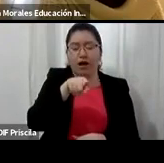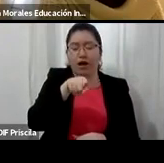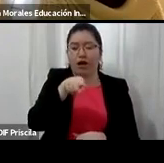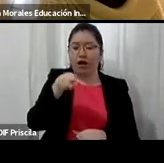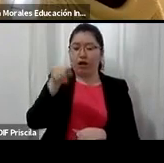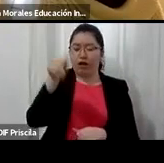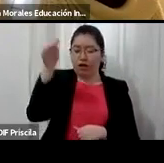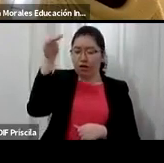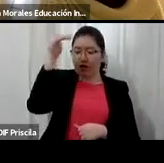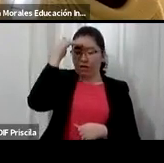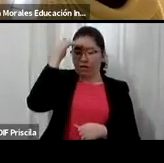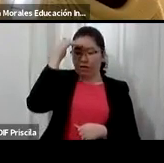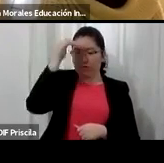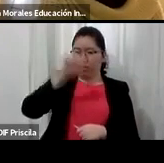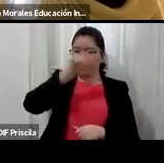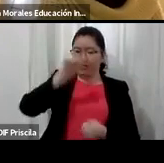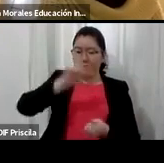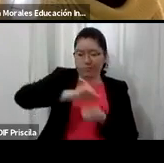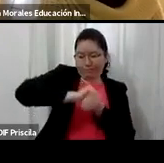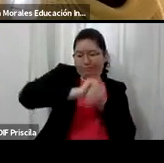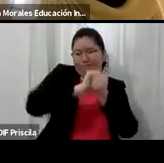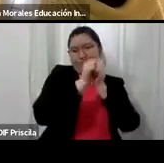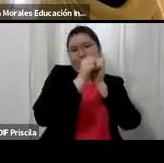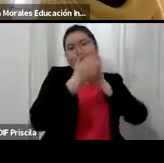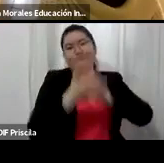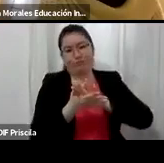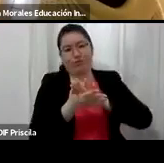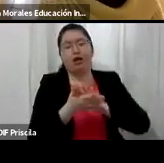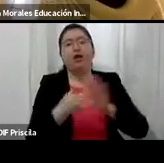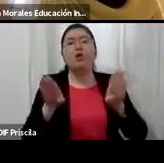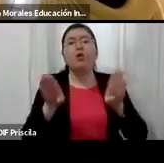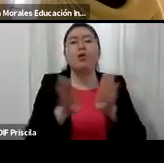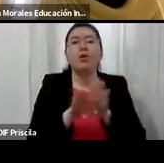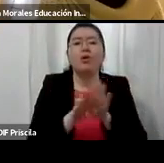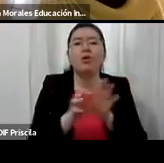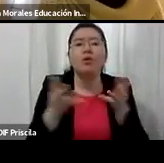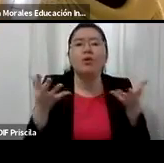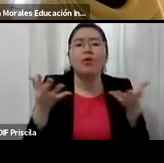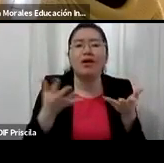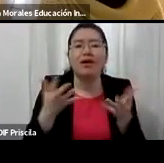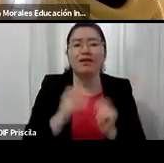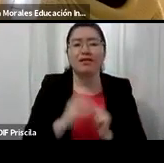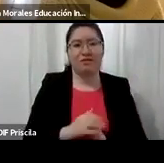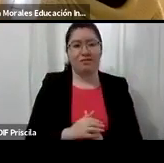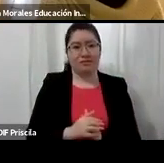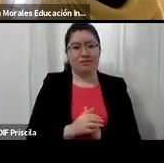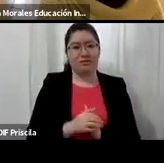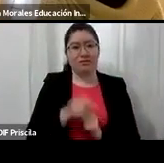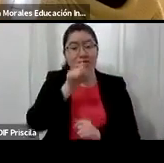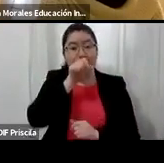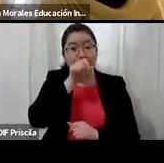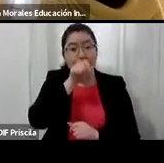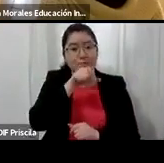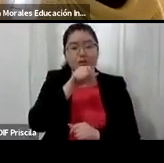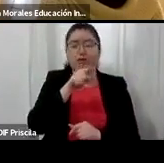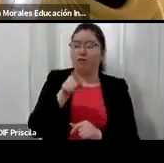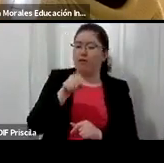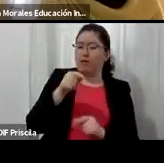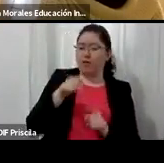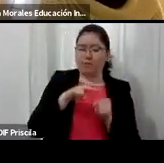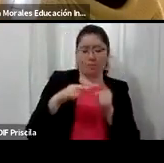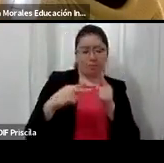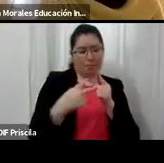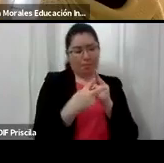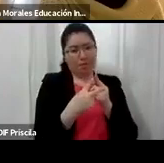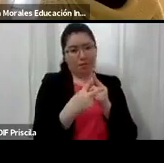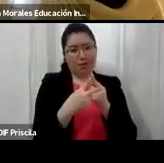lo hacemos? A través, mediante el uso de los enfoques socioafectivos,